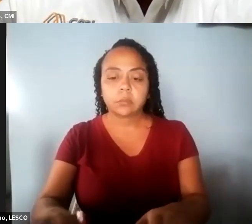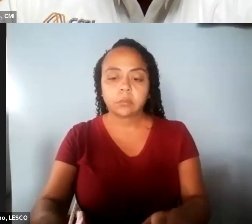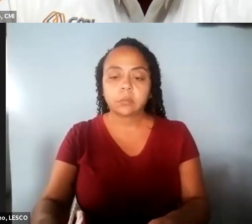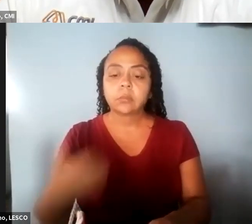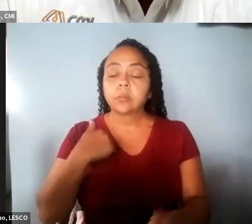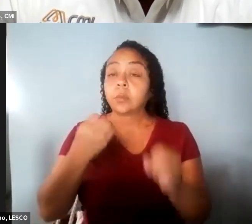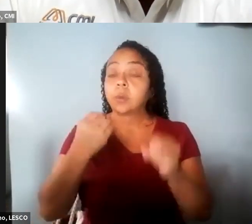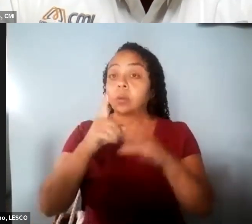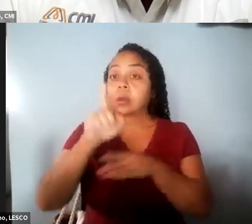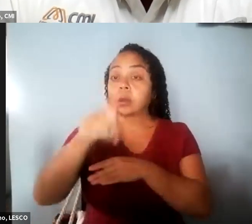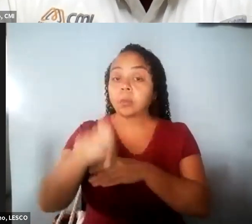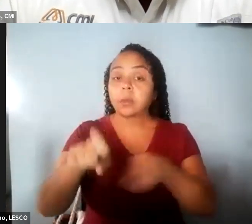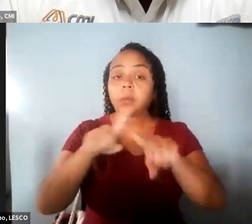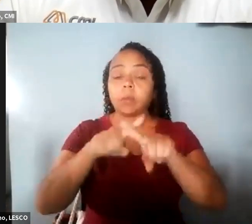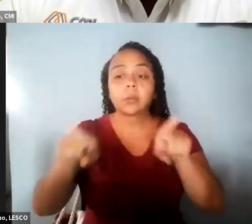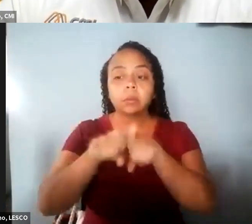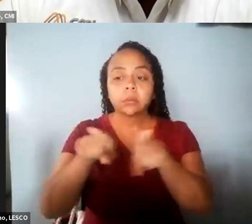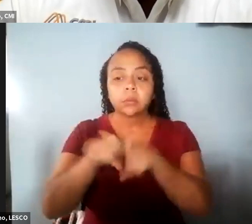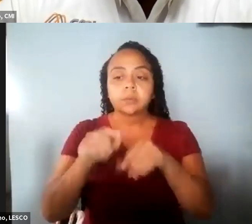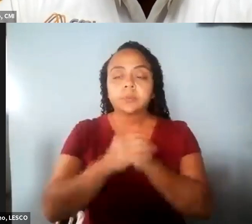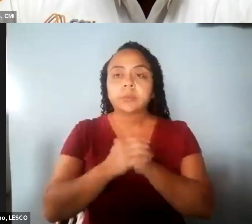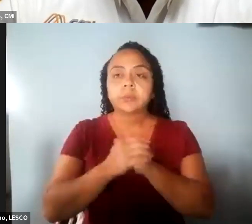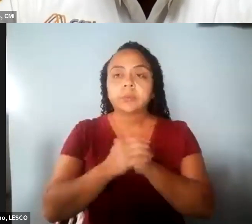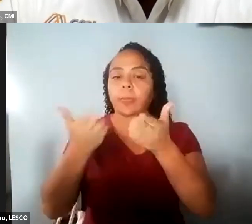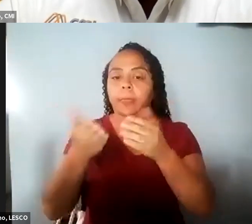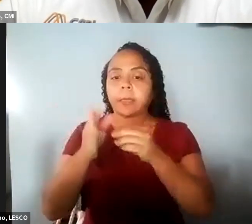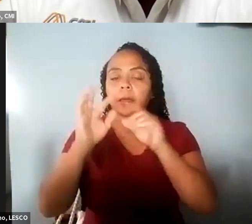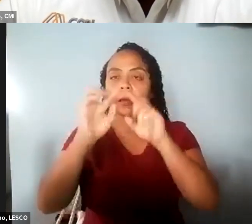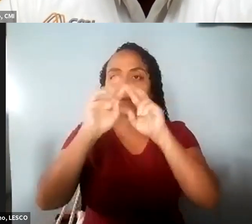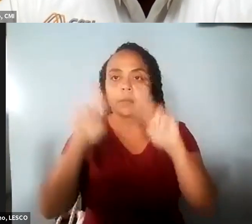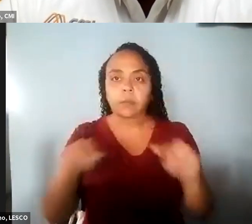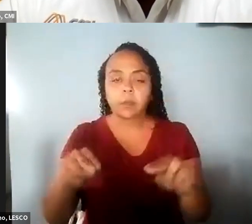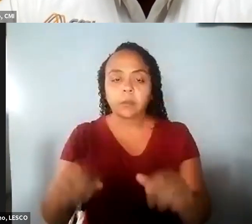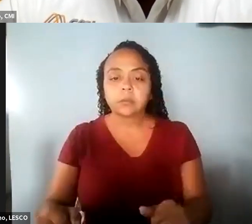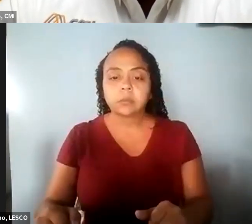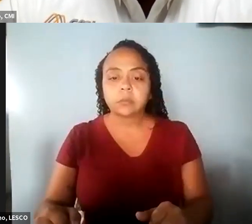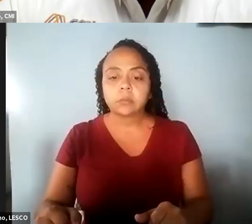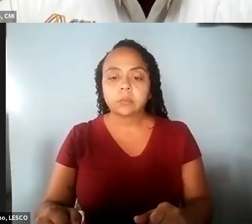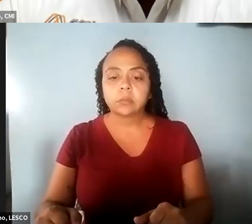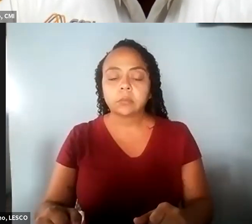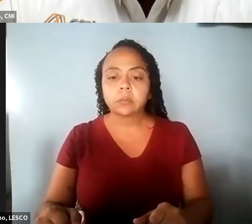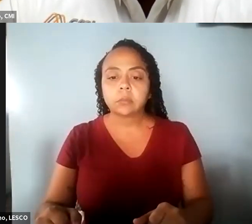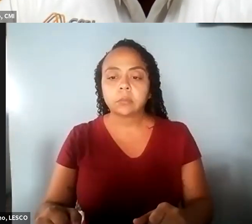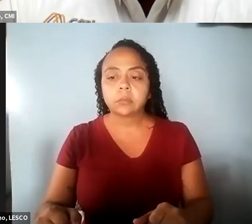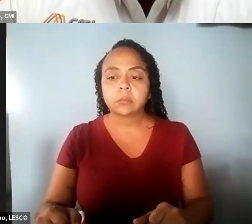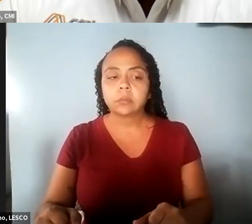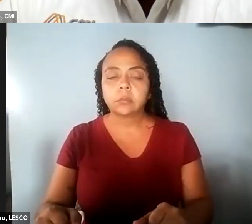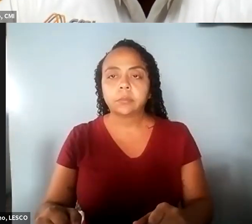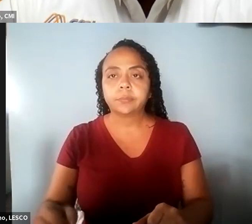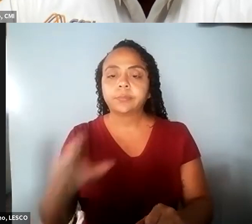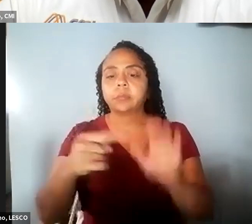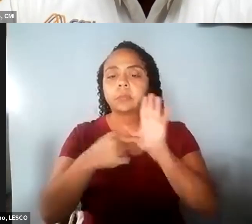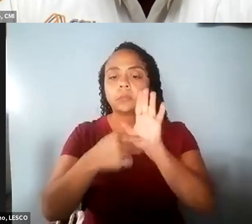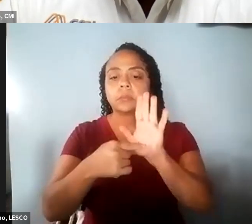pero también que la oferta de las redes ha estado a la altura de esa demanda y se ha mostrado cuál es el